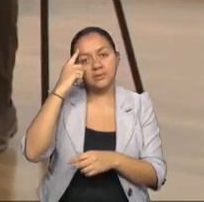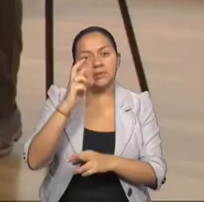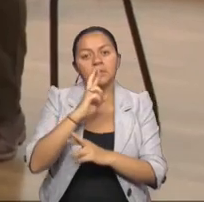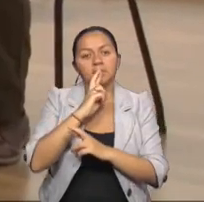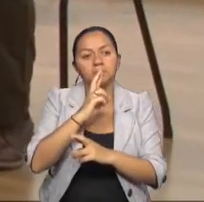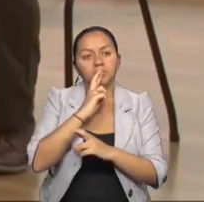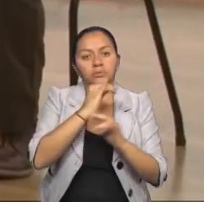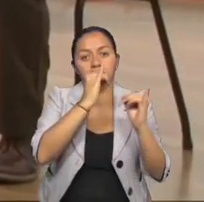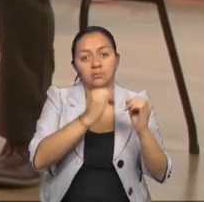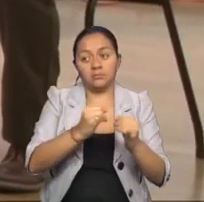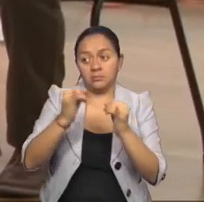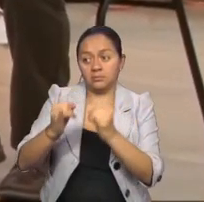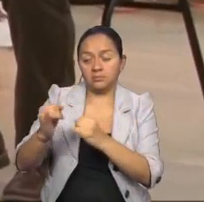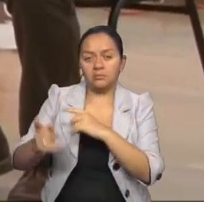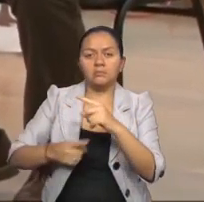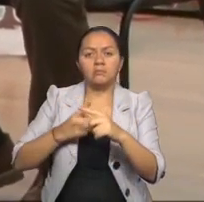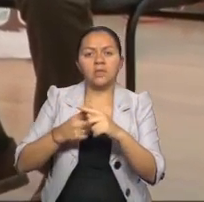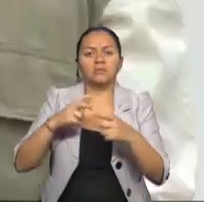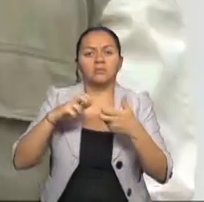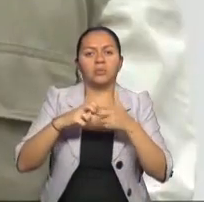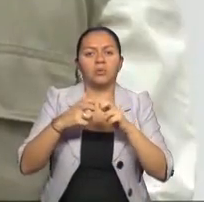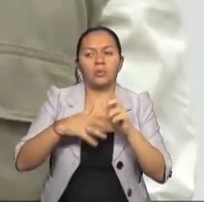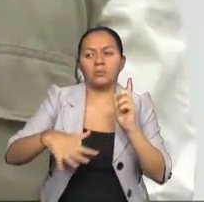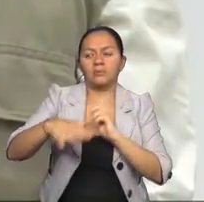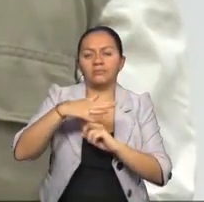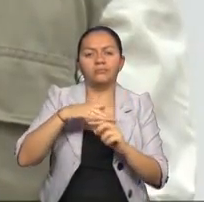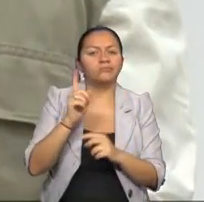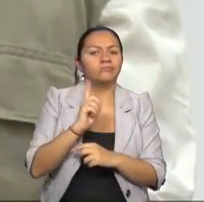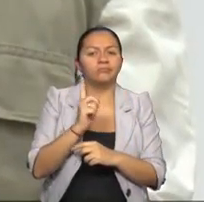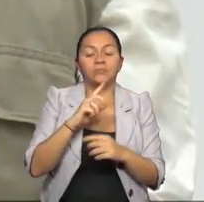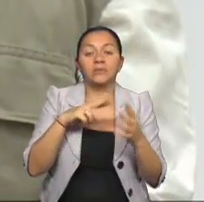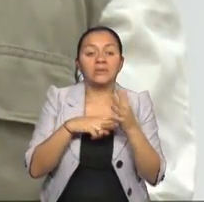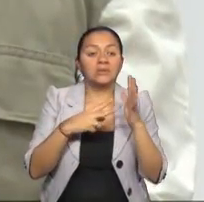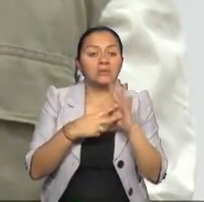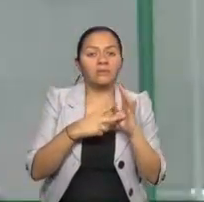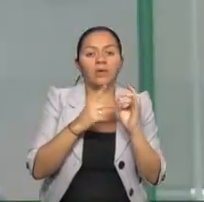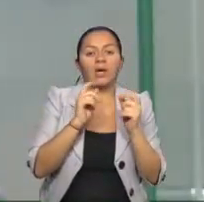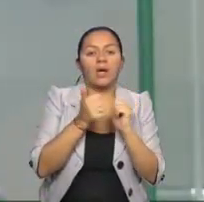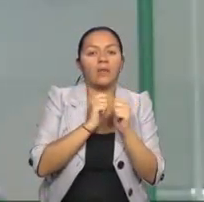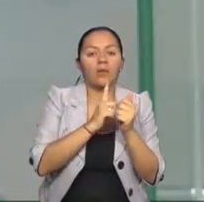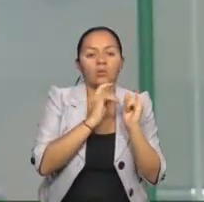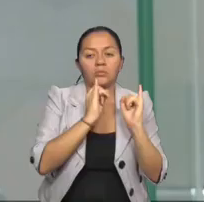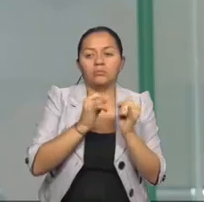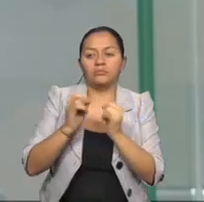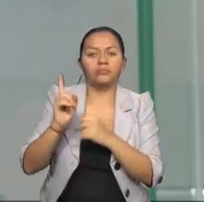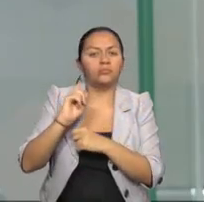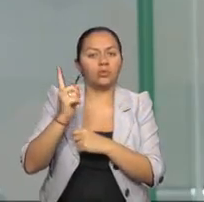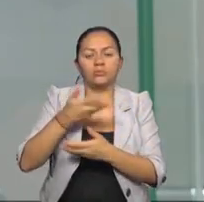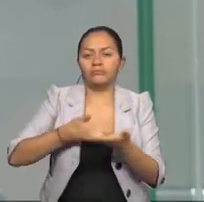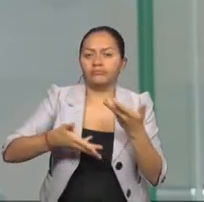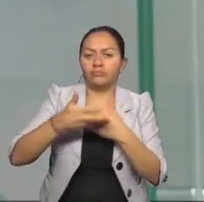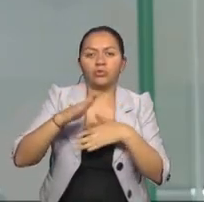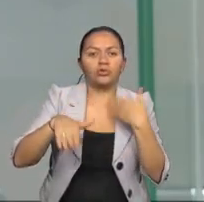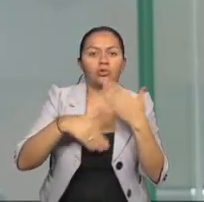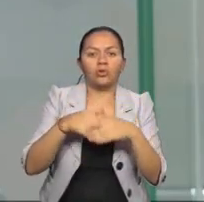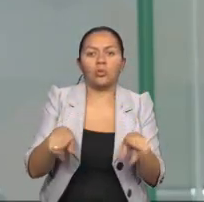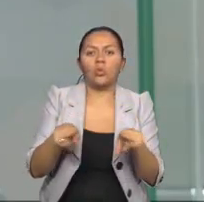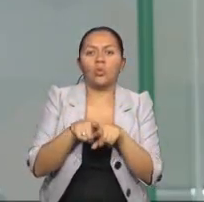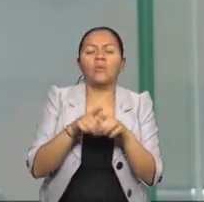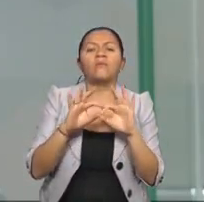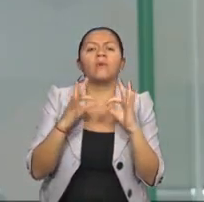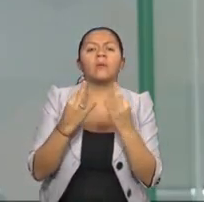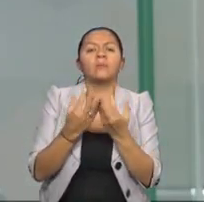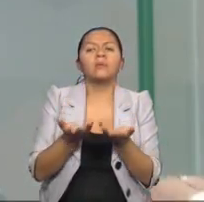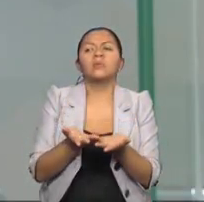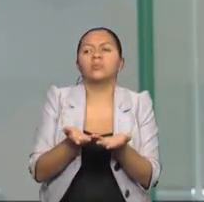a problemas colectivos ya no pueden individualizar si no debes abrir el espacio para todos y la familia donde queda